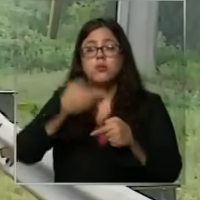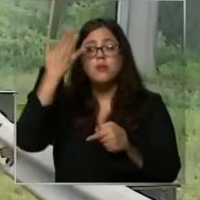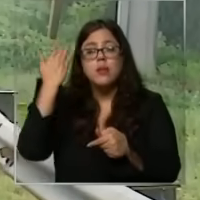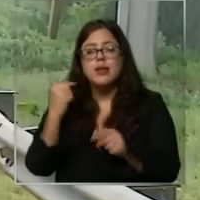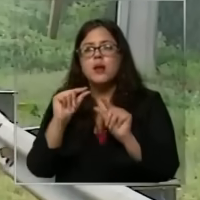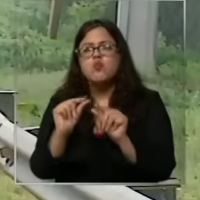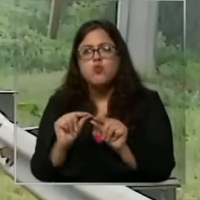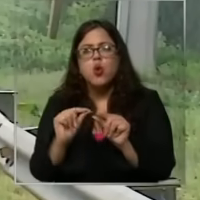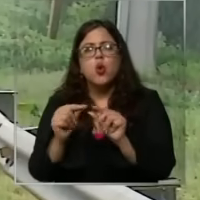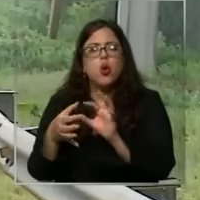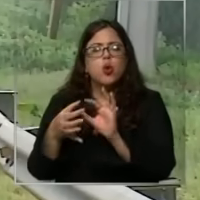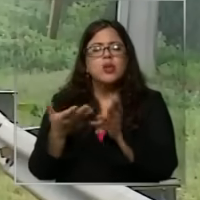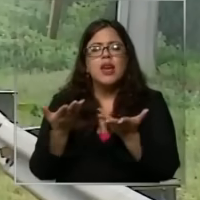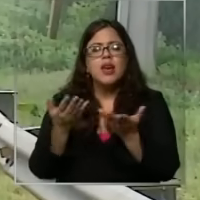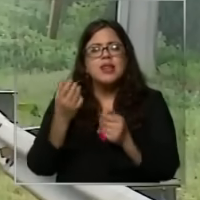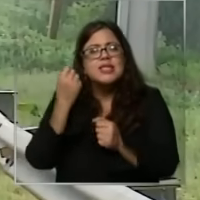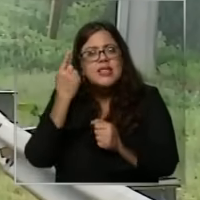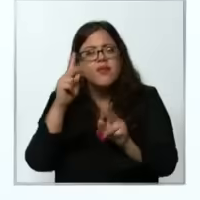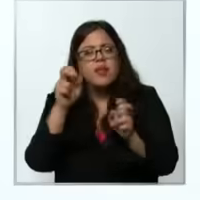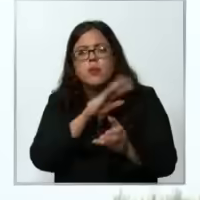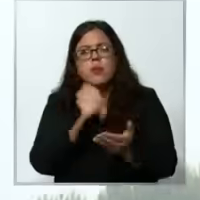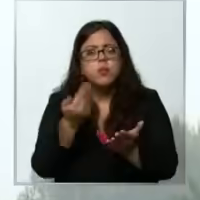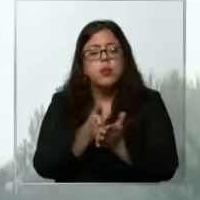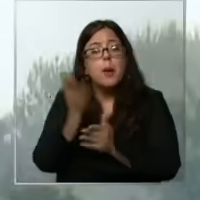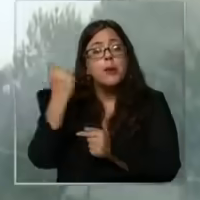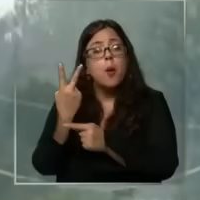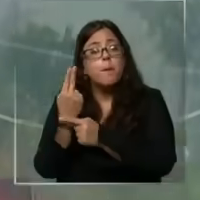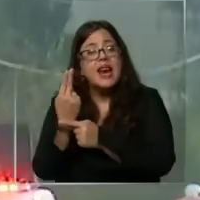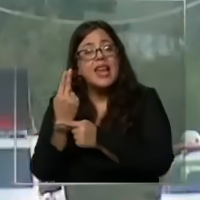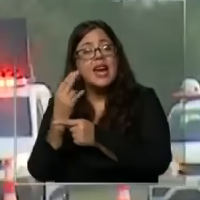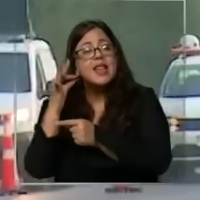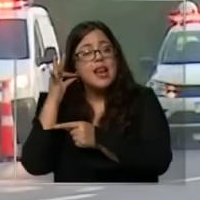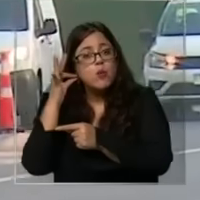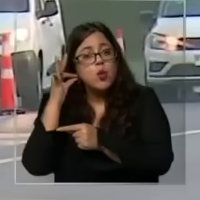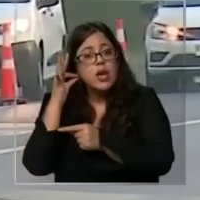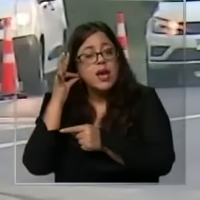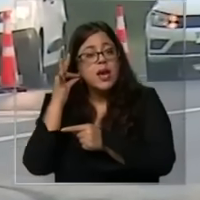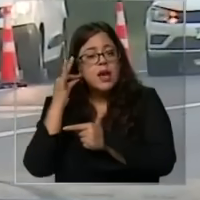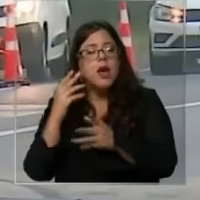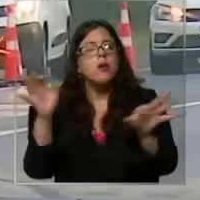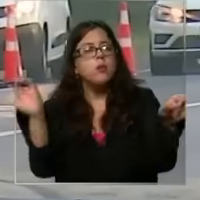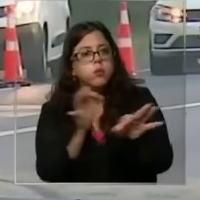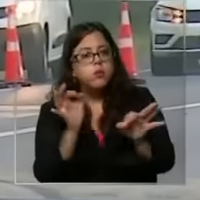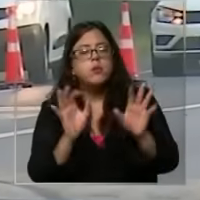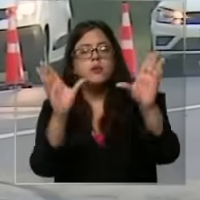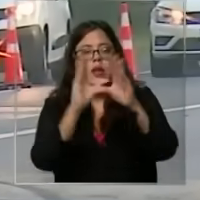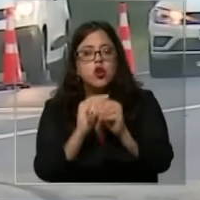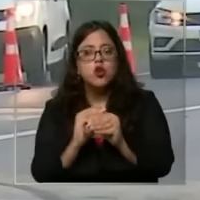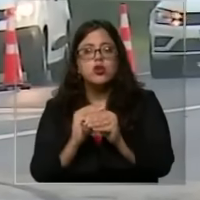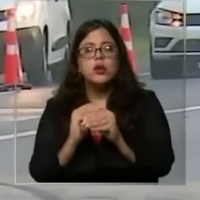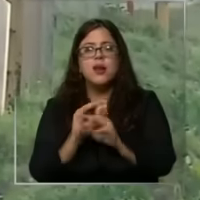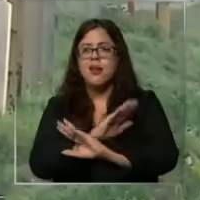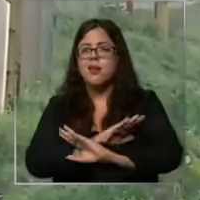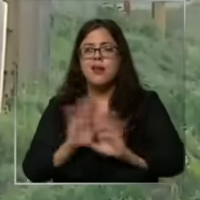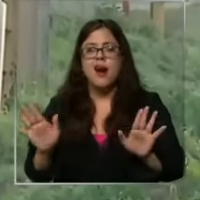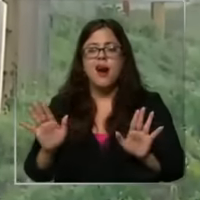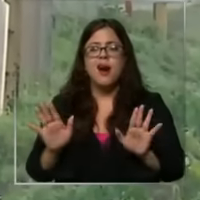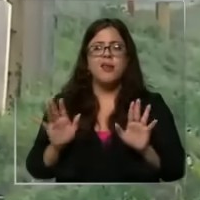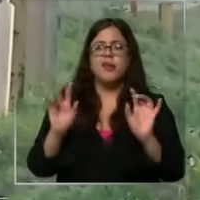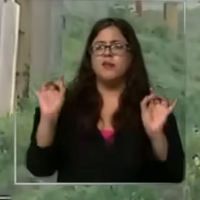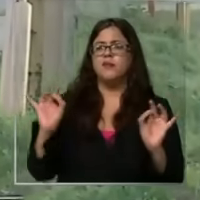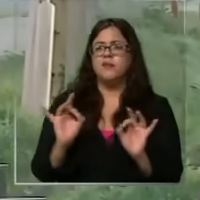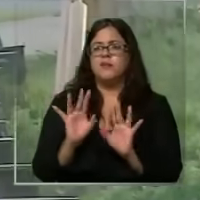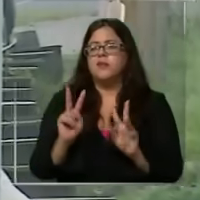se sabía del homicidio, pero la pareja de Francisca, que la acompañaba desde un principio, pudo contar lo que pasó esa noche. Es que nada era lo que a simple mirada